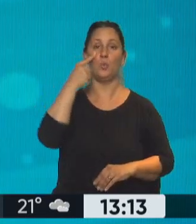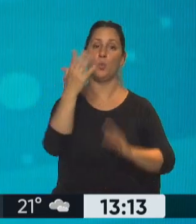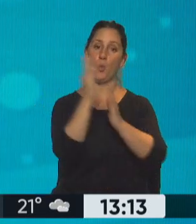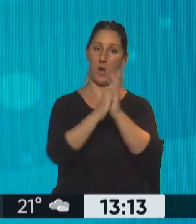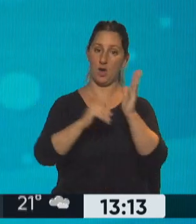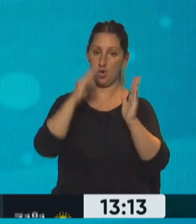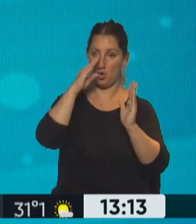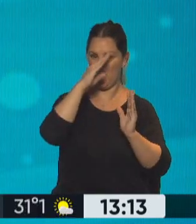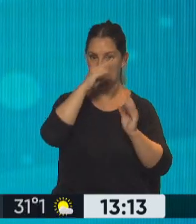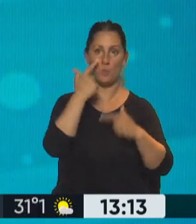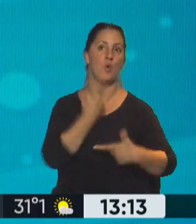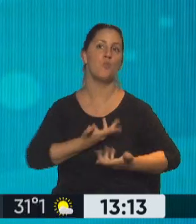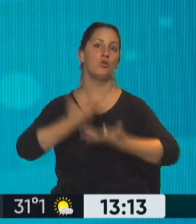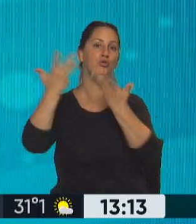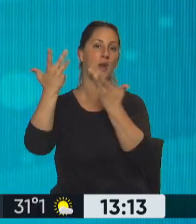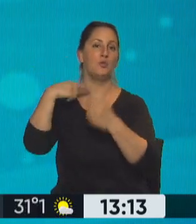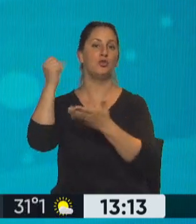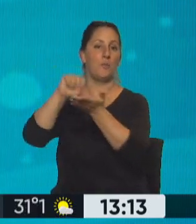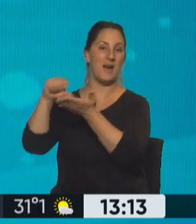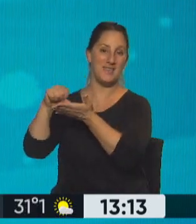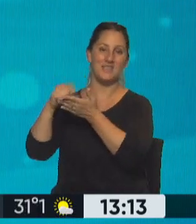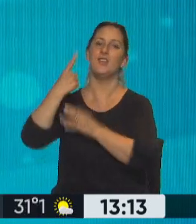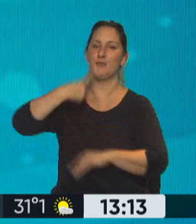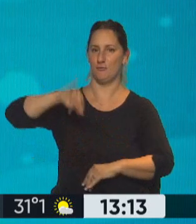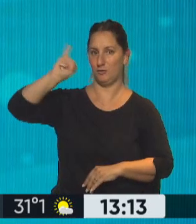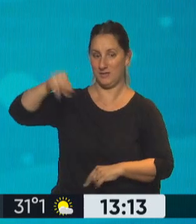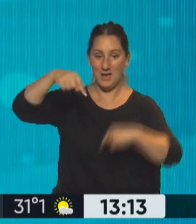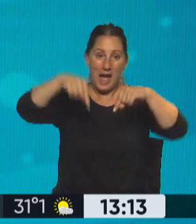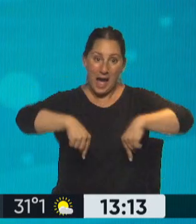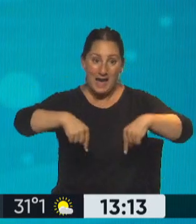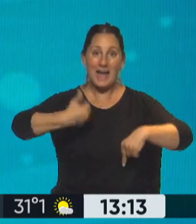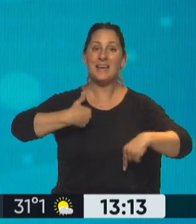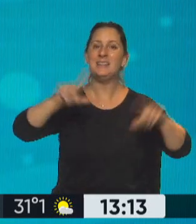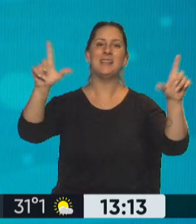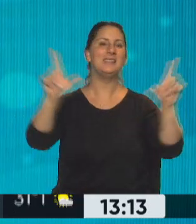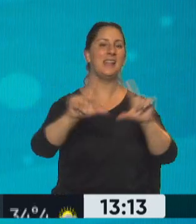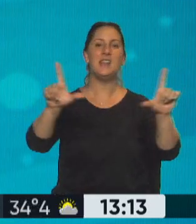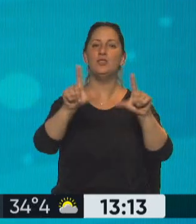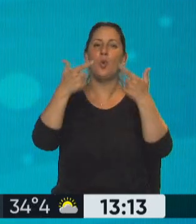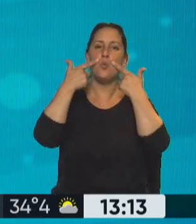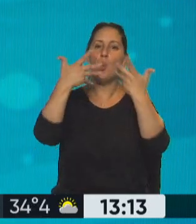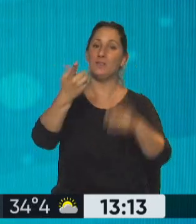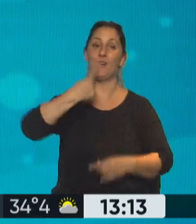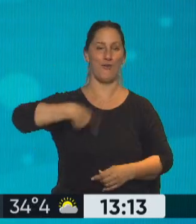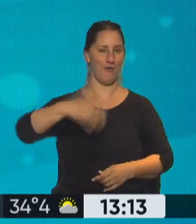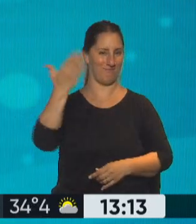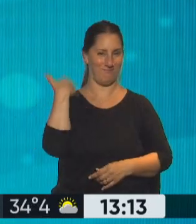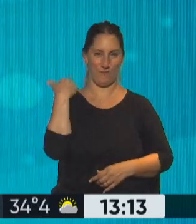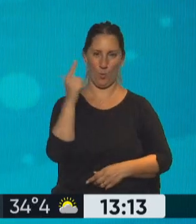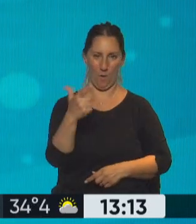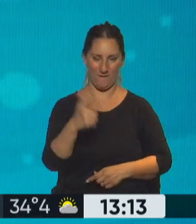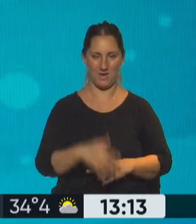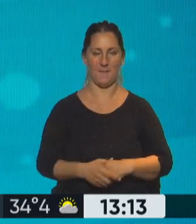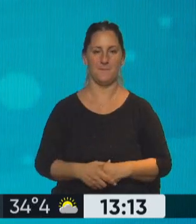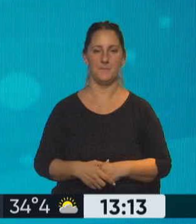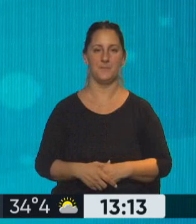y negro pero transmitimos para el exterior en color porque en Argentina no había televisores dispositivos en color y por otro